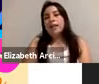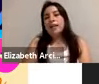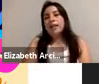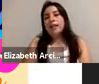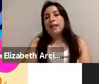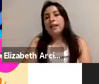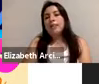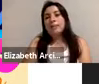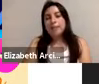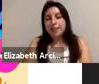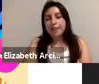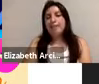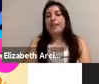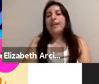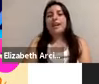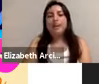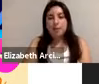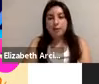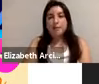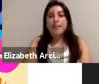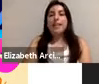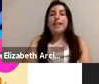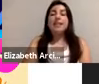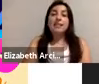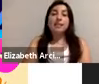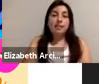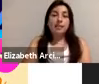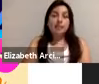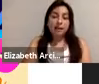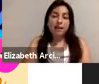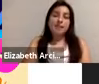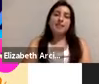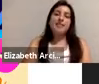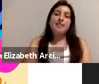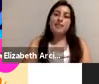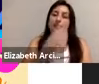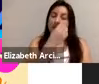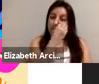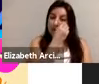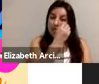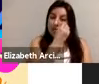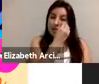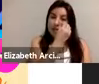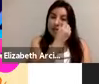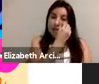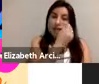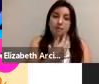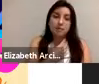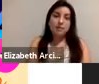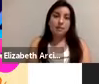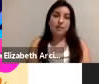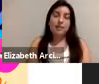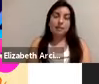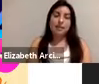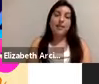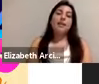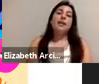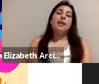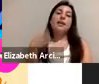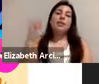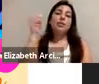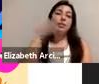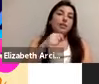puse un auxiliar dentro de la caja de prueba, que es la hendidura estenopeica. Esa hendidura estenopeica me enseñaron a usarla y a mí me ha servido